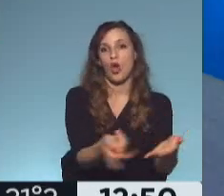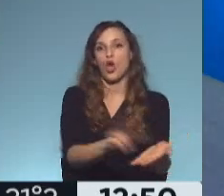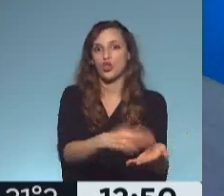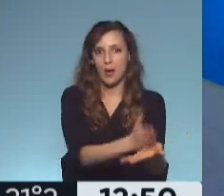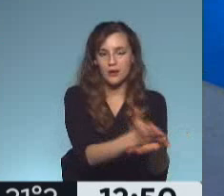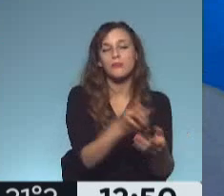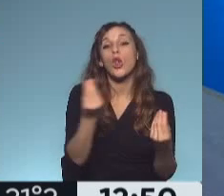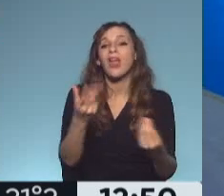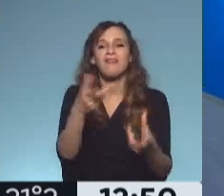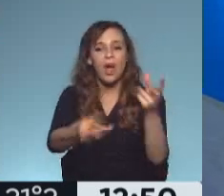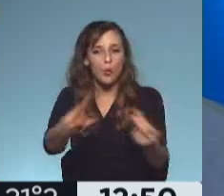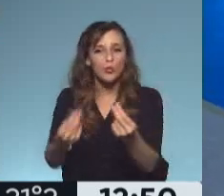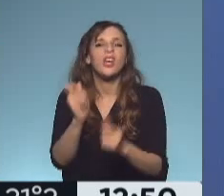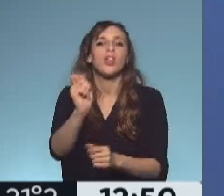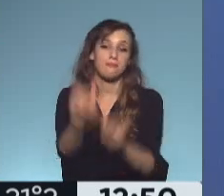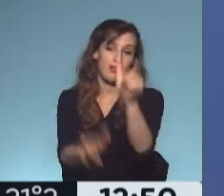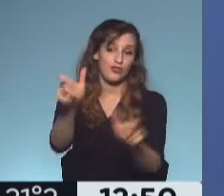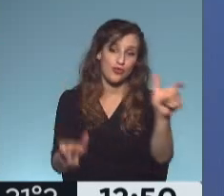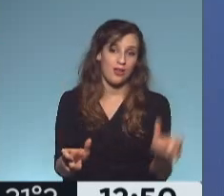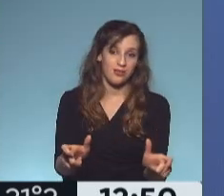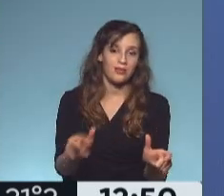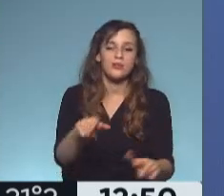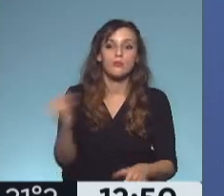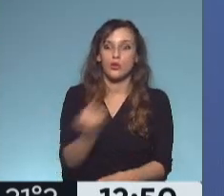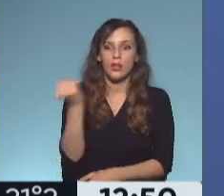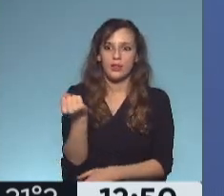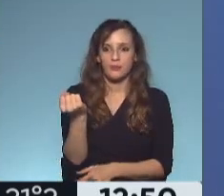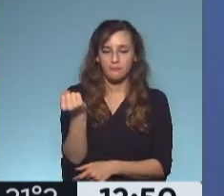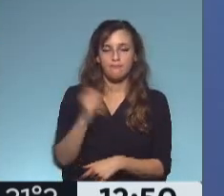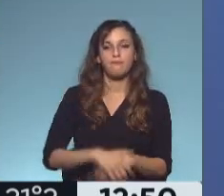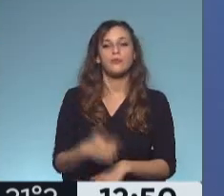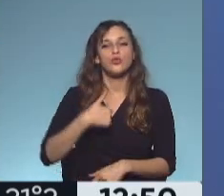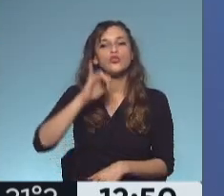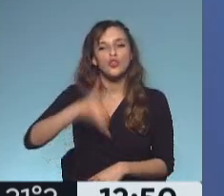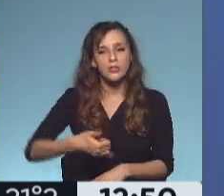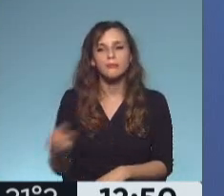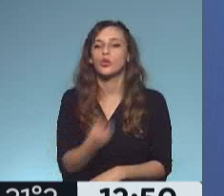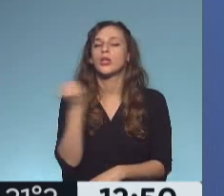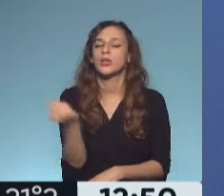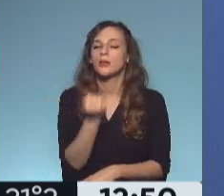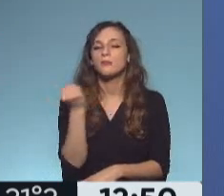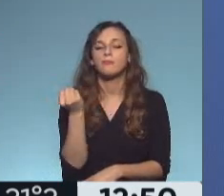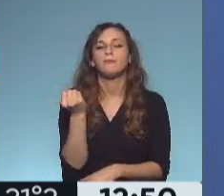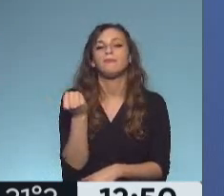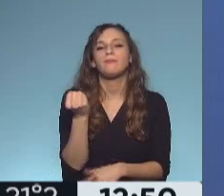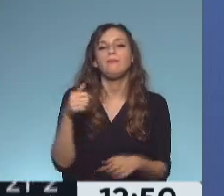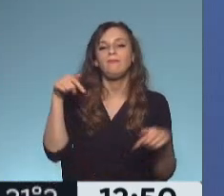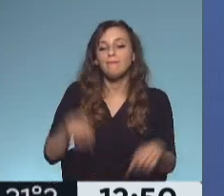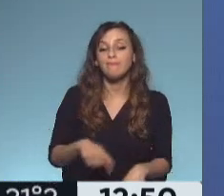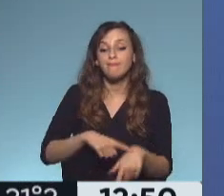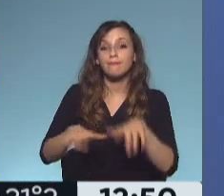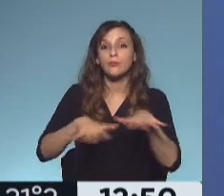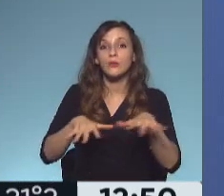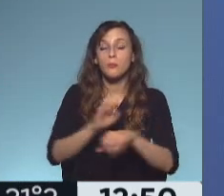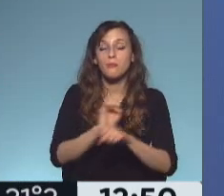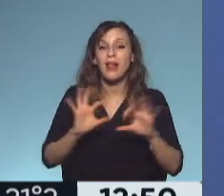a personas, ¿no es cierto? Entonces eso es importante. Lo que yo sí destacaría es que en este momento de la pandemia tenemos